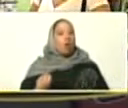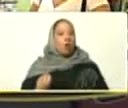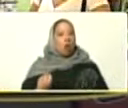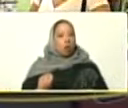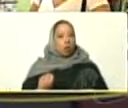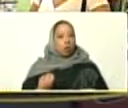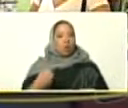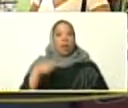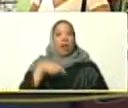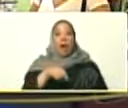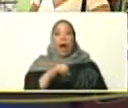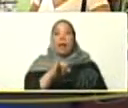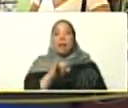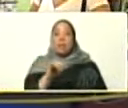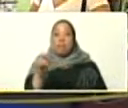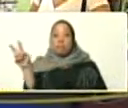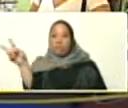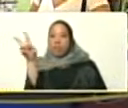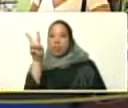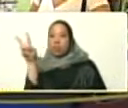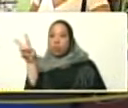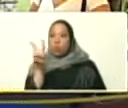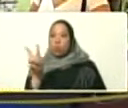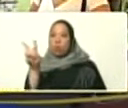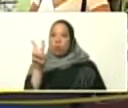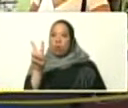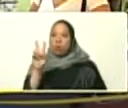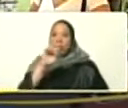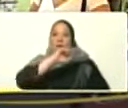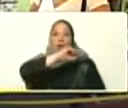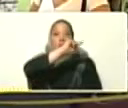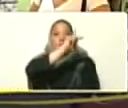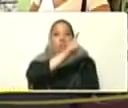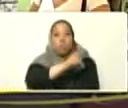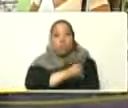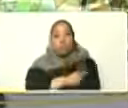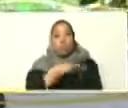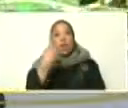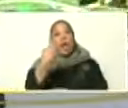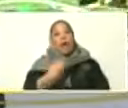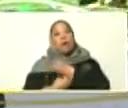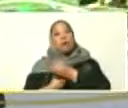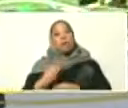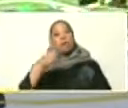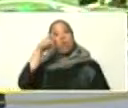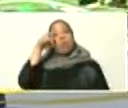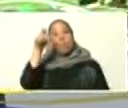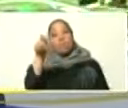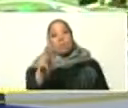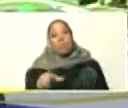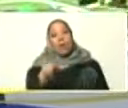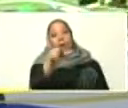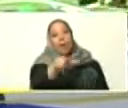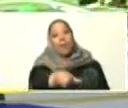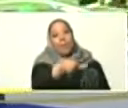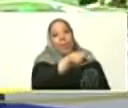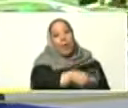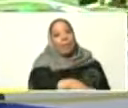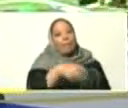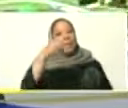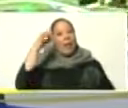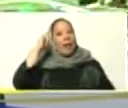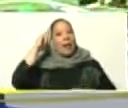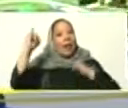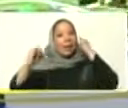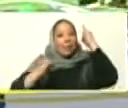de Venezuela? El poder creador del pueblo, los poderes creadores del pueblo, es